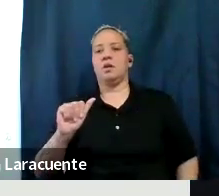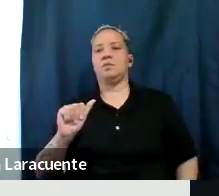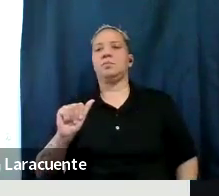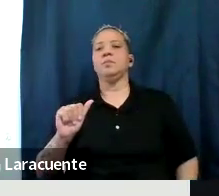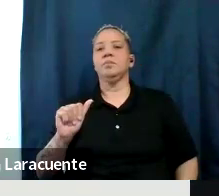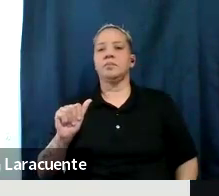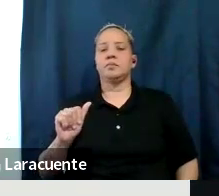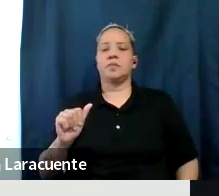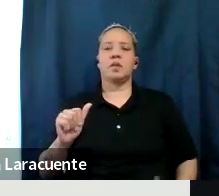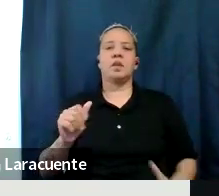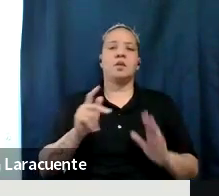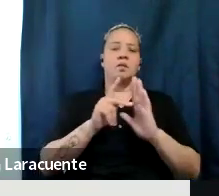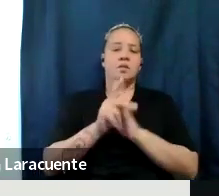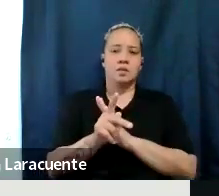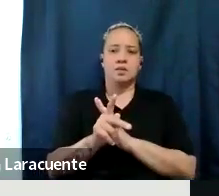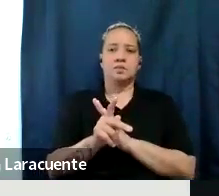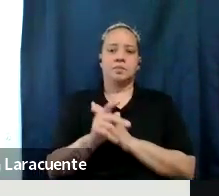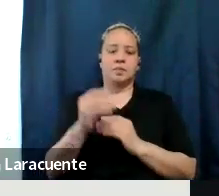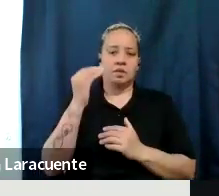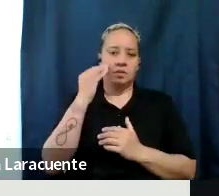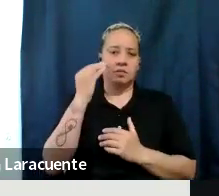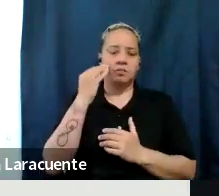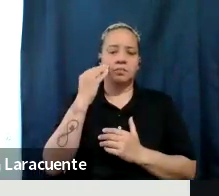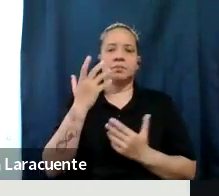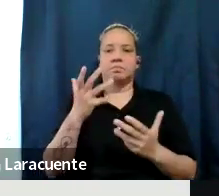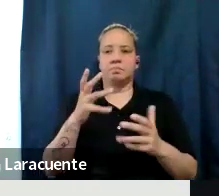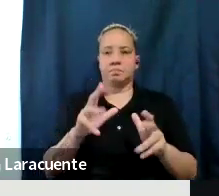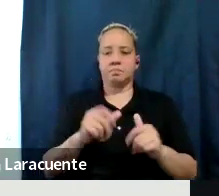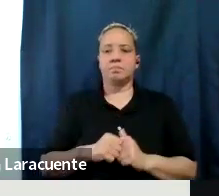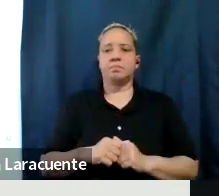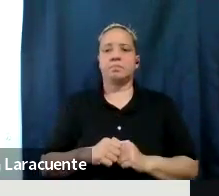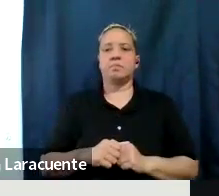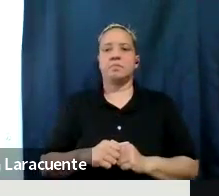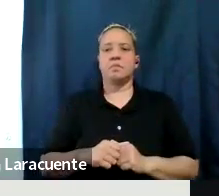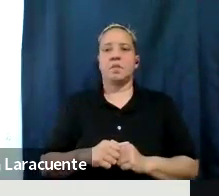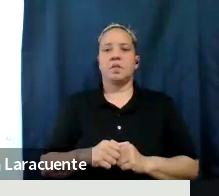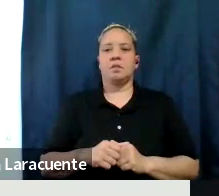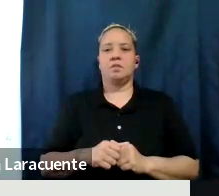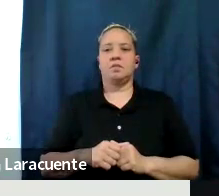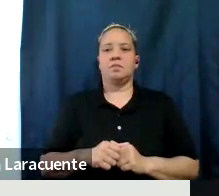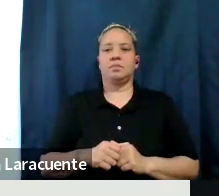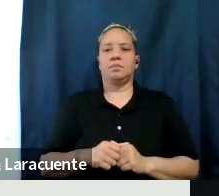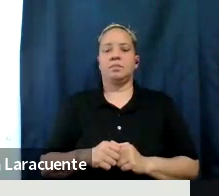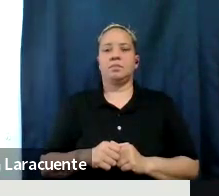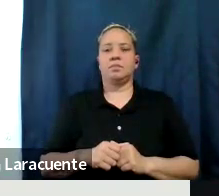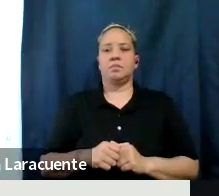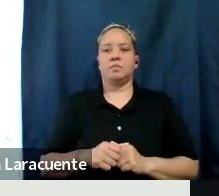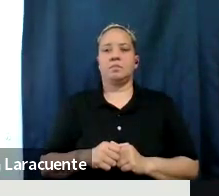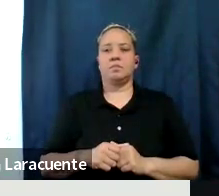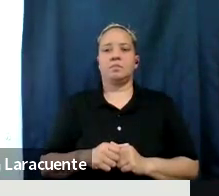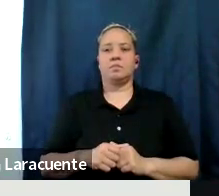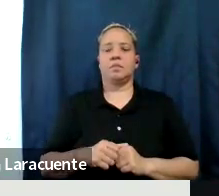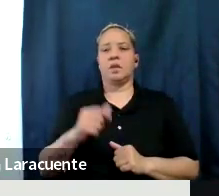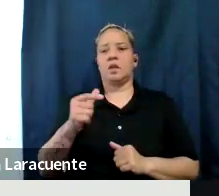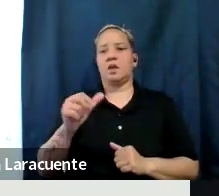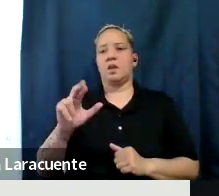sido asesinado, y ya lo sabía Juan Ramón Jiménez, tan solo unas semanas atrás en su ciudad natal, en Granada,